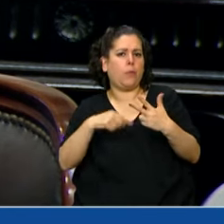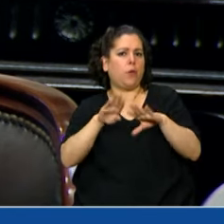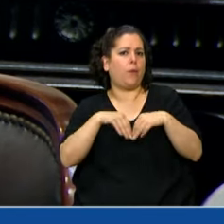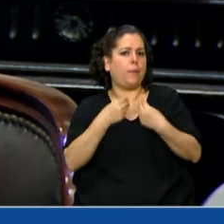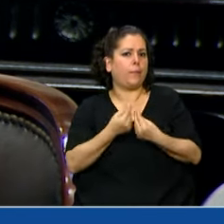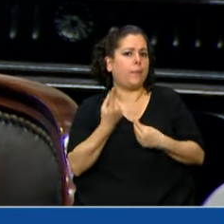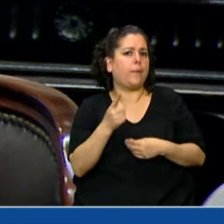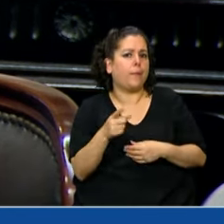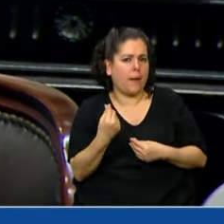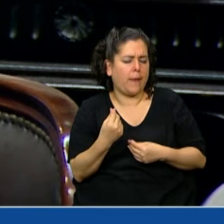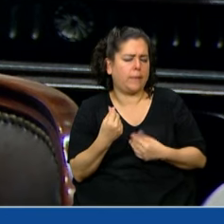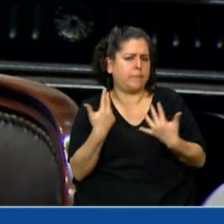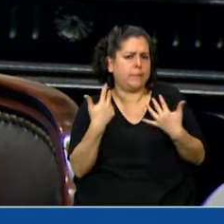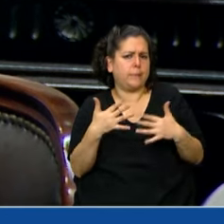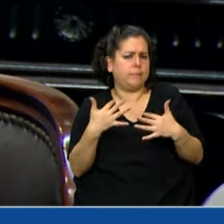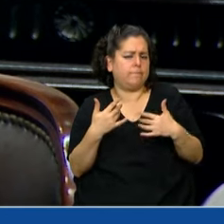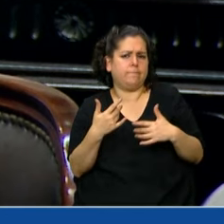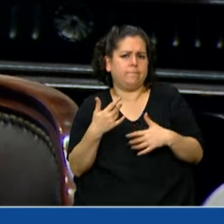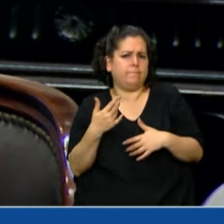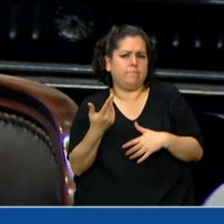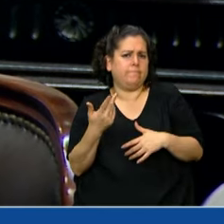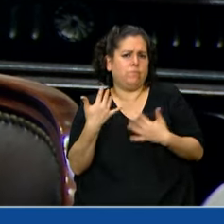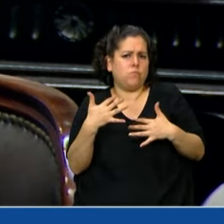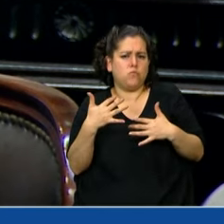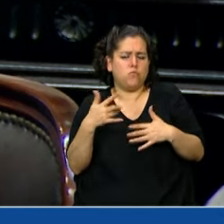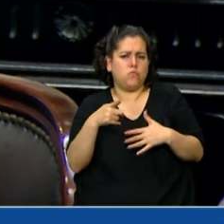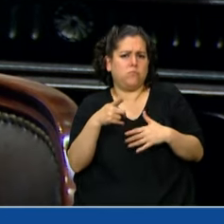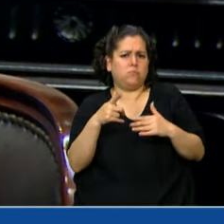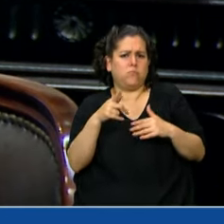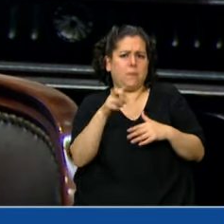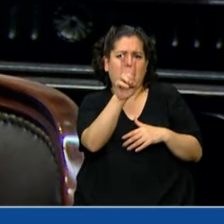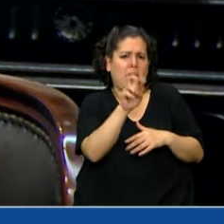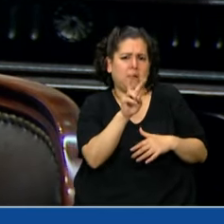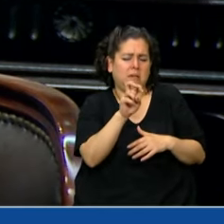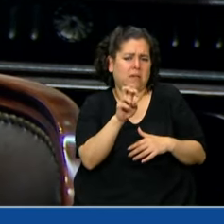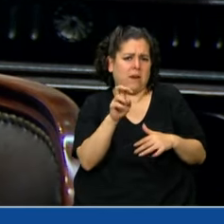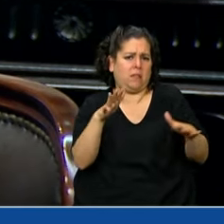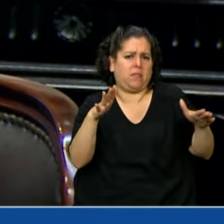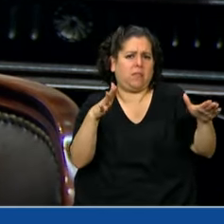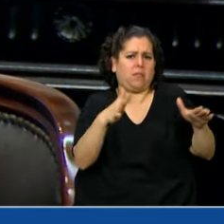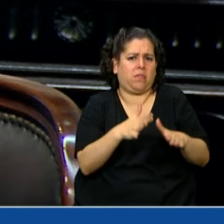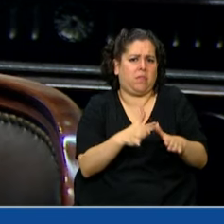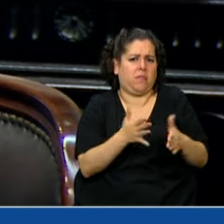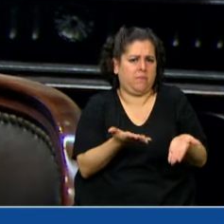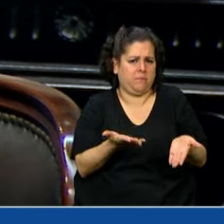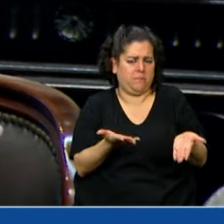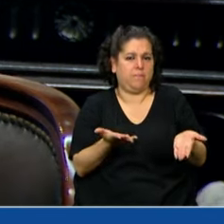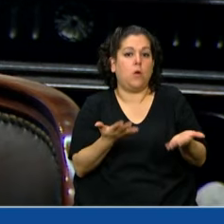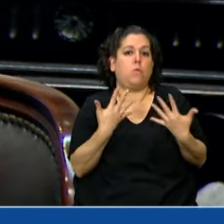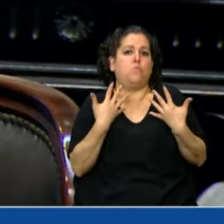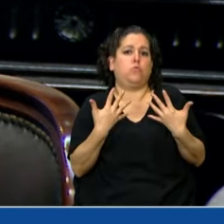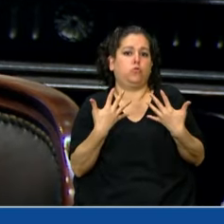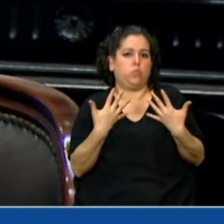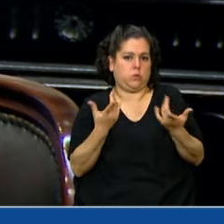resultado una enorme caída una enorme merma en la rentabilidad de los locadores por